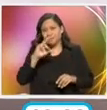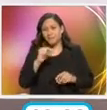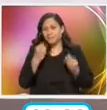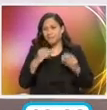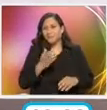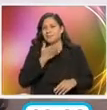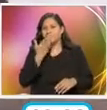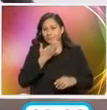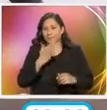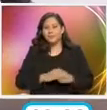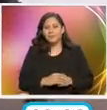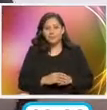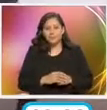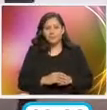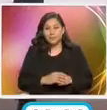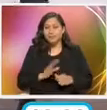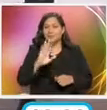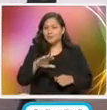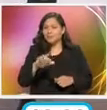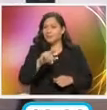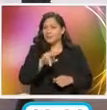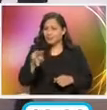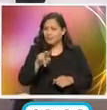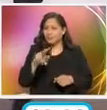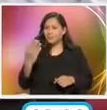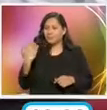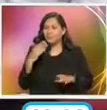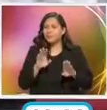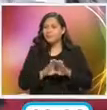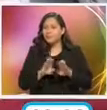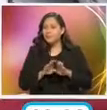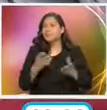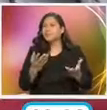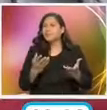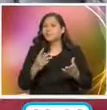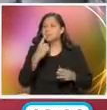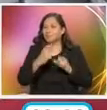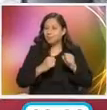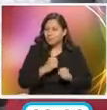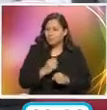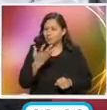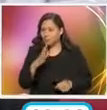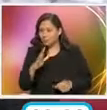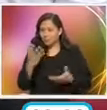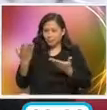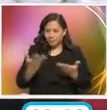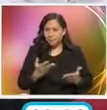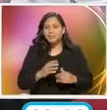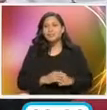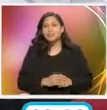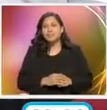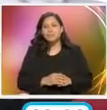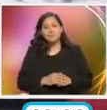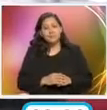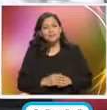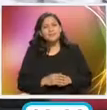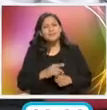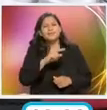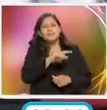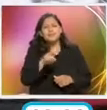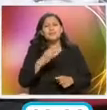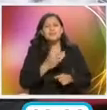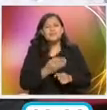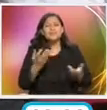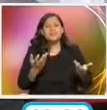costumbre. Oigan, estuvieron con nosotros hace pues un año aproximadamente y ¿qué han hecho